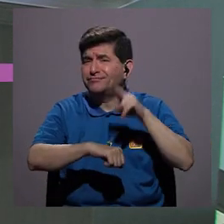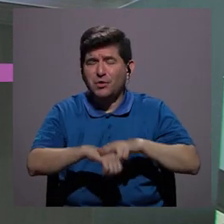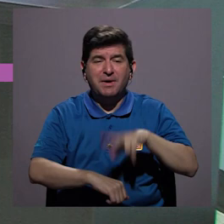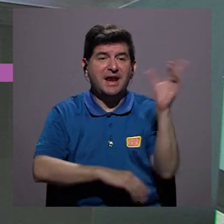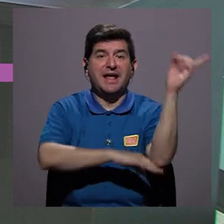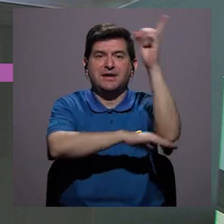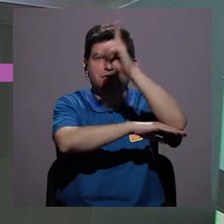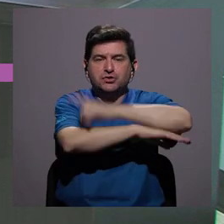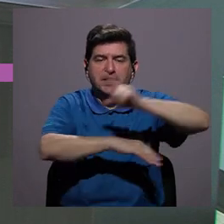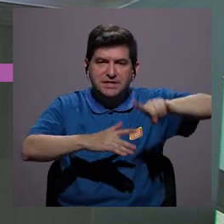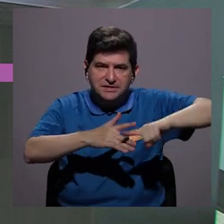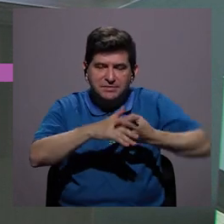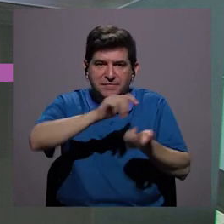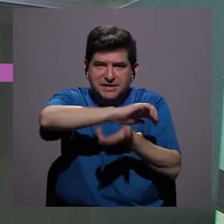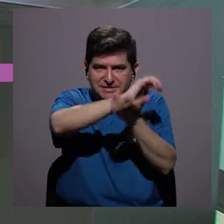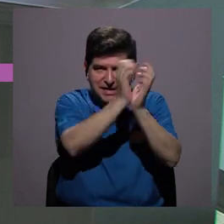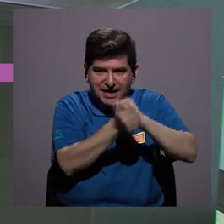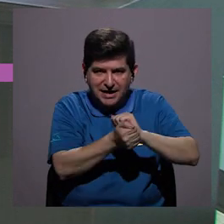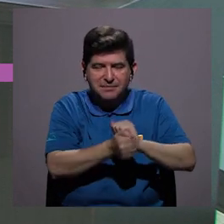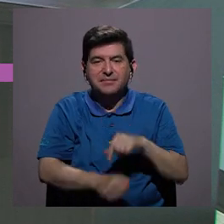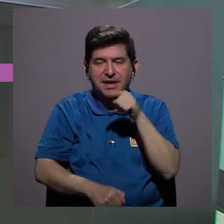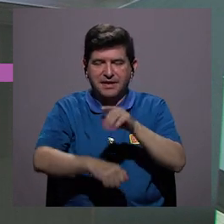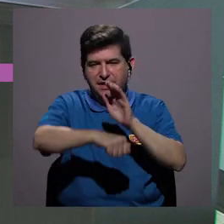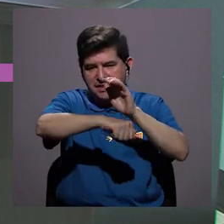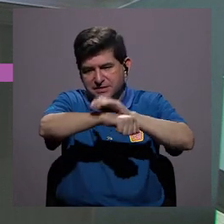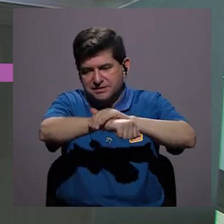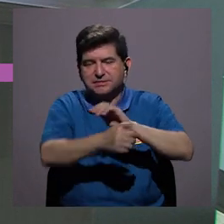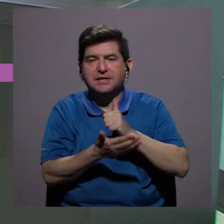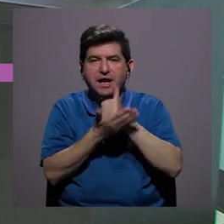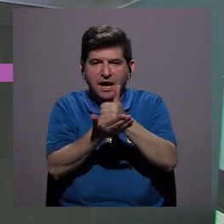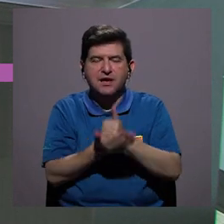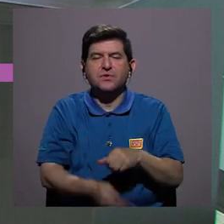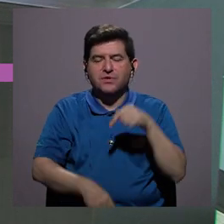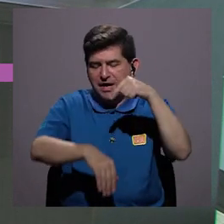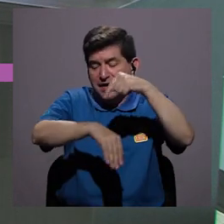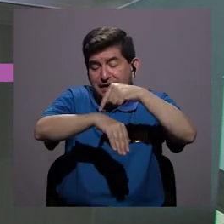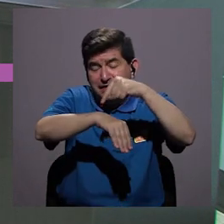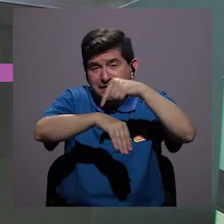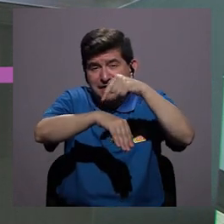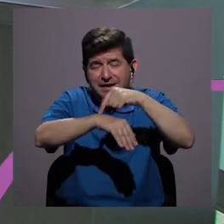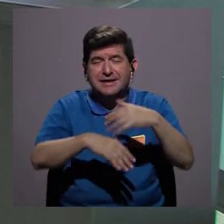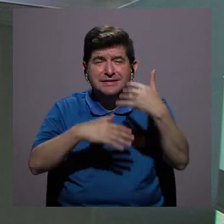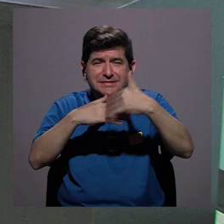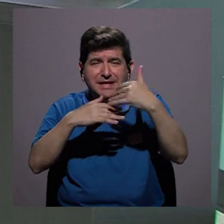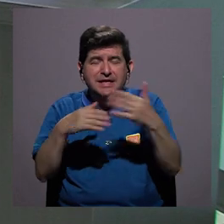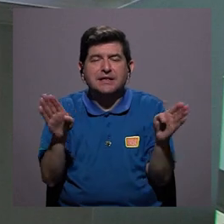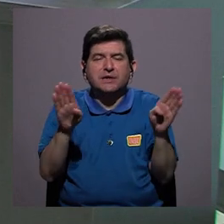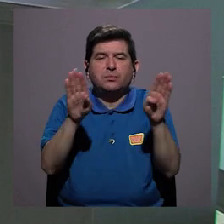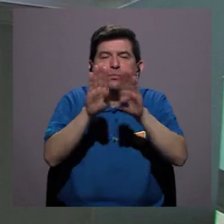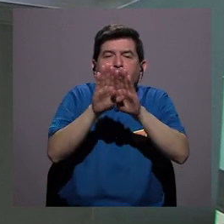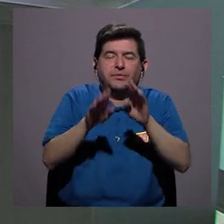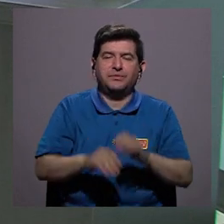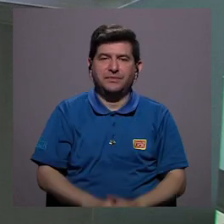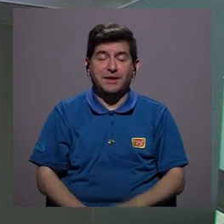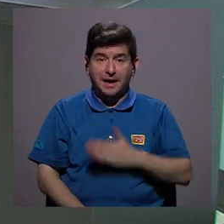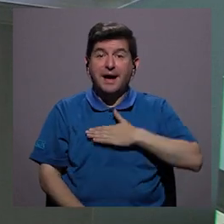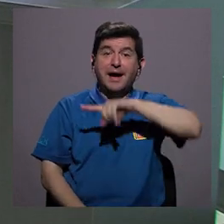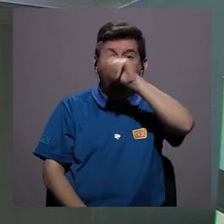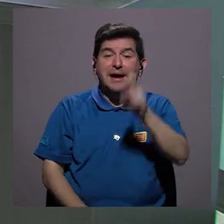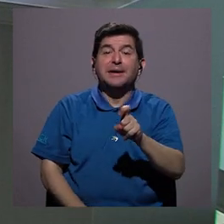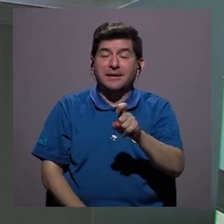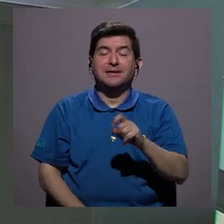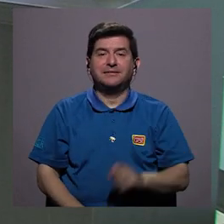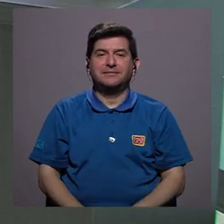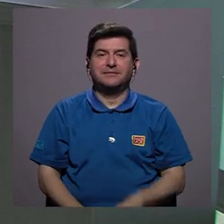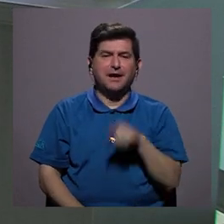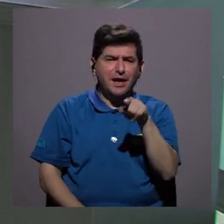Porque generalmente cada 3 días se empieza a cambiar el apósito que se tiene para ayudarle a que la ulcerita pequeña por donde se rompió se vaya cerrando. Sí, esa